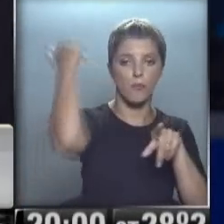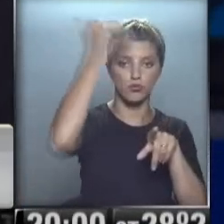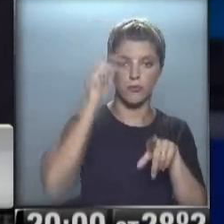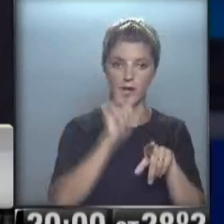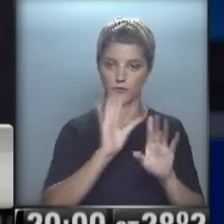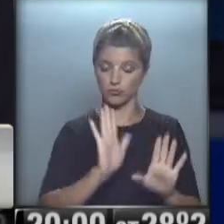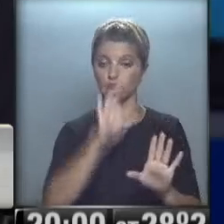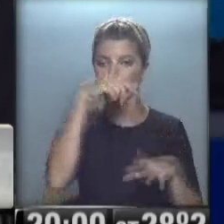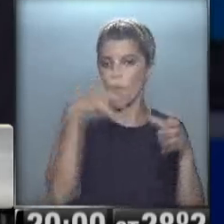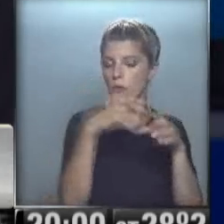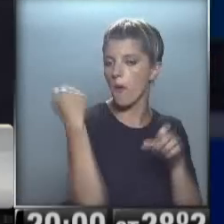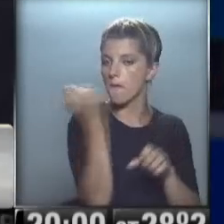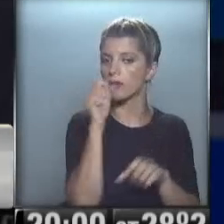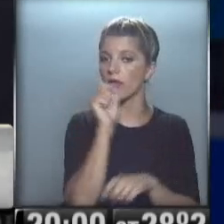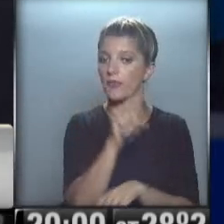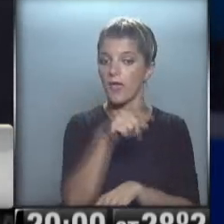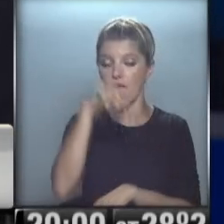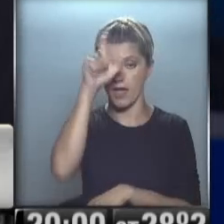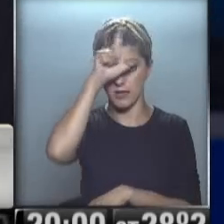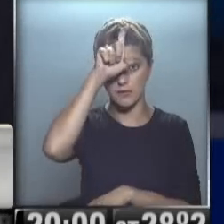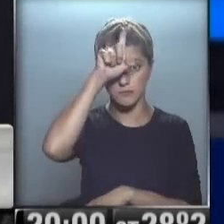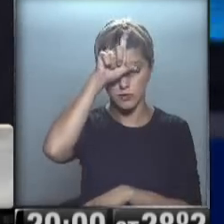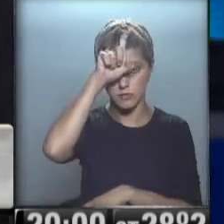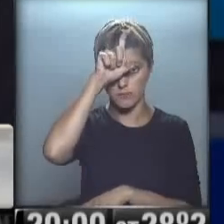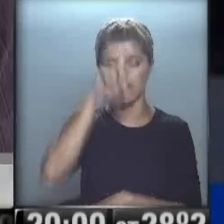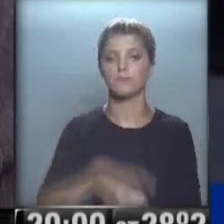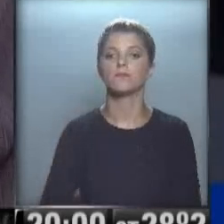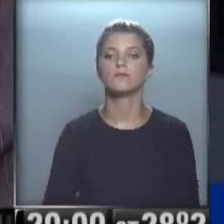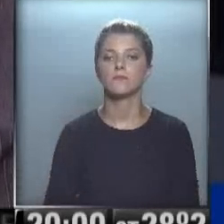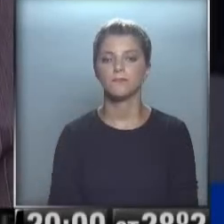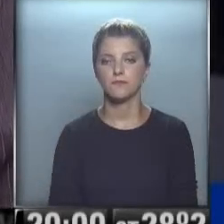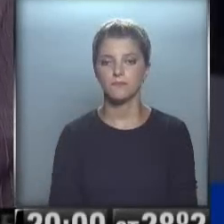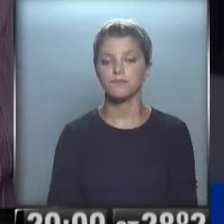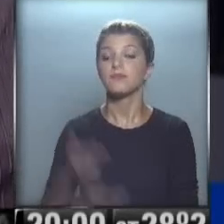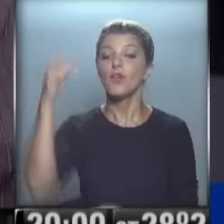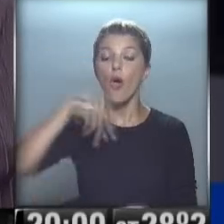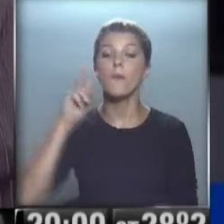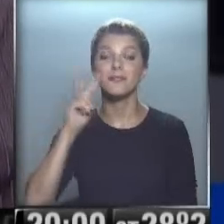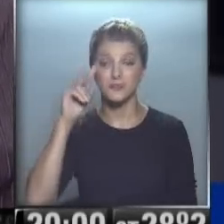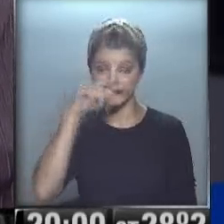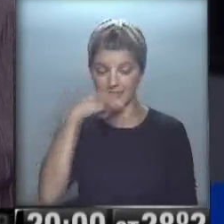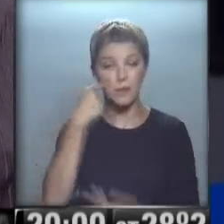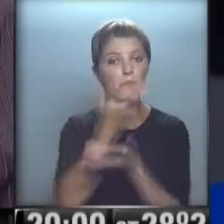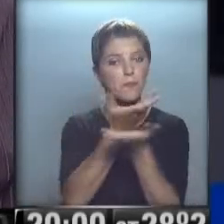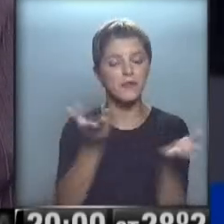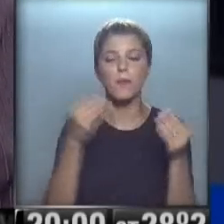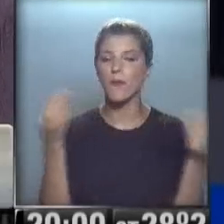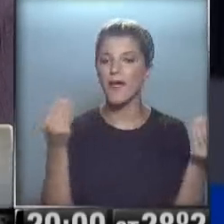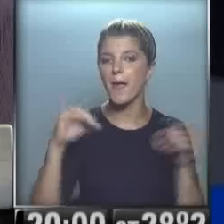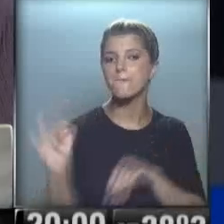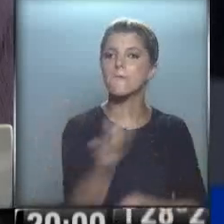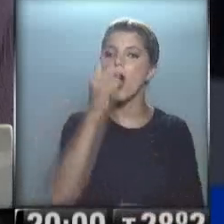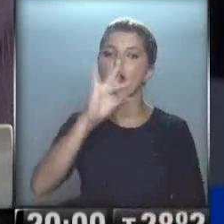partido más importante de Egipto en las últimas décadas en esta edición le vamos a presentar el mejor